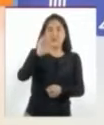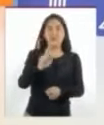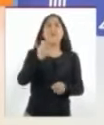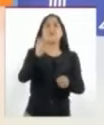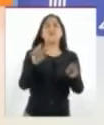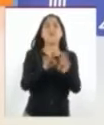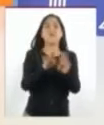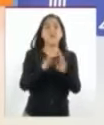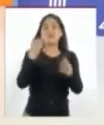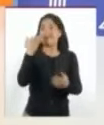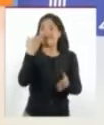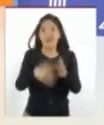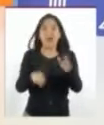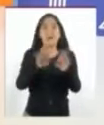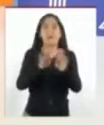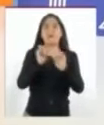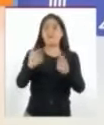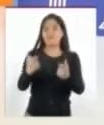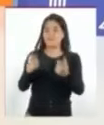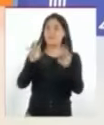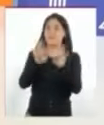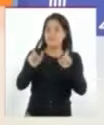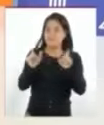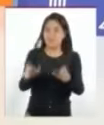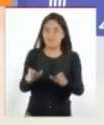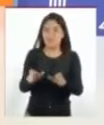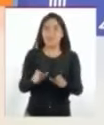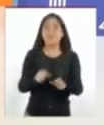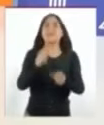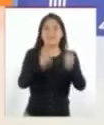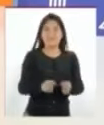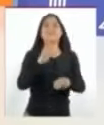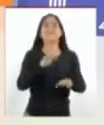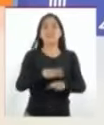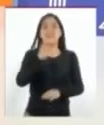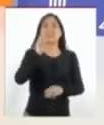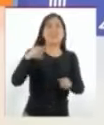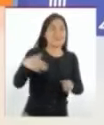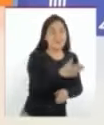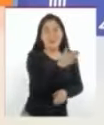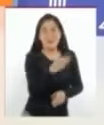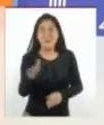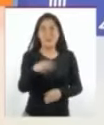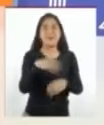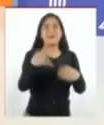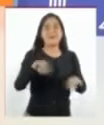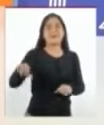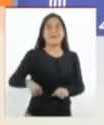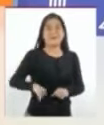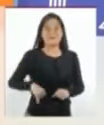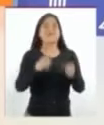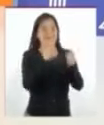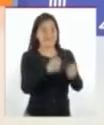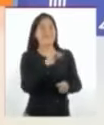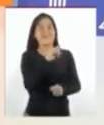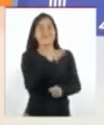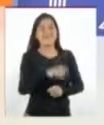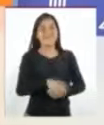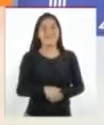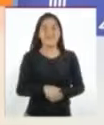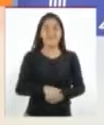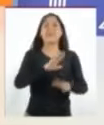muy pocas herramientas para su protección? Seguro que fue una gran travesía. Seguro que sí.